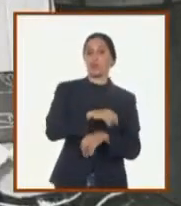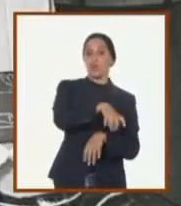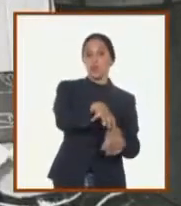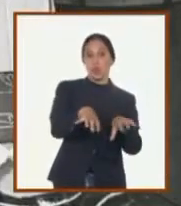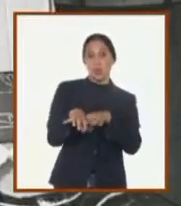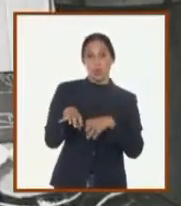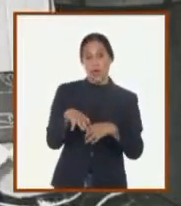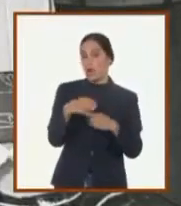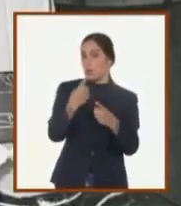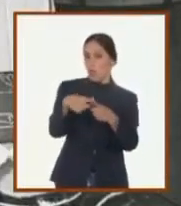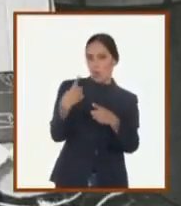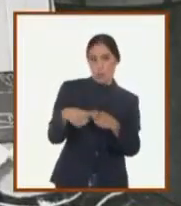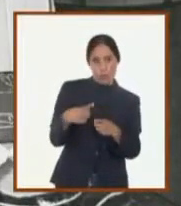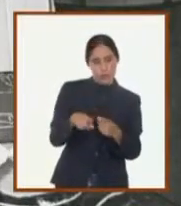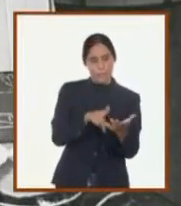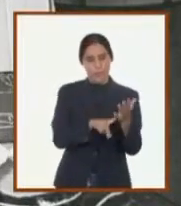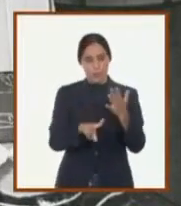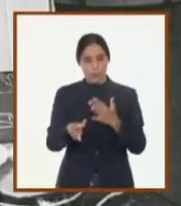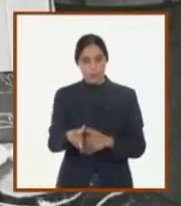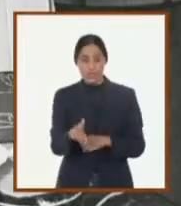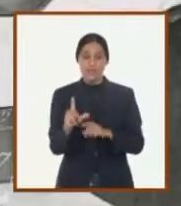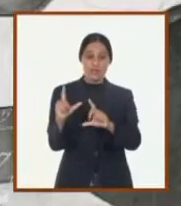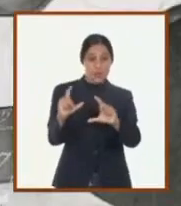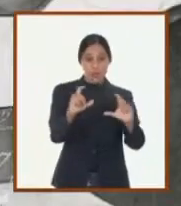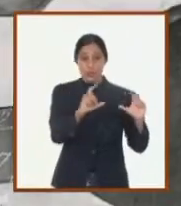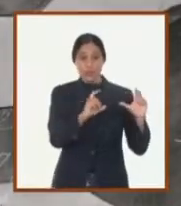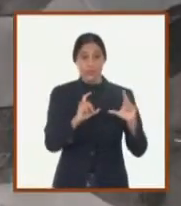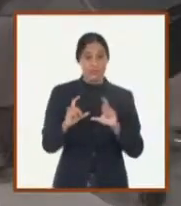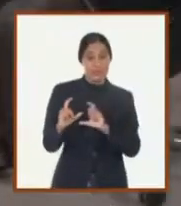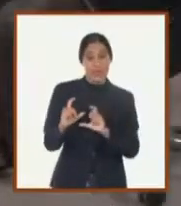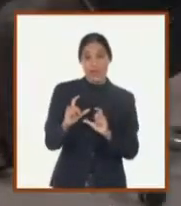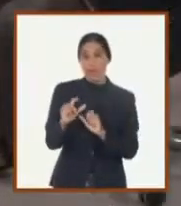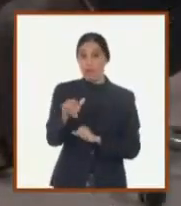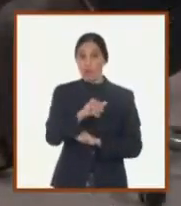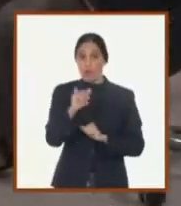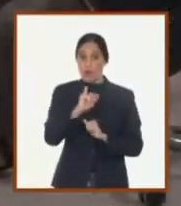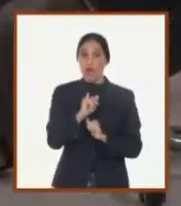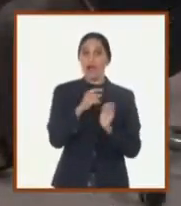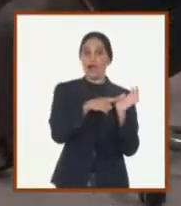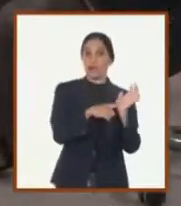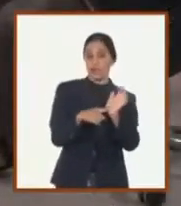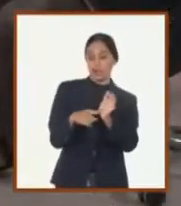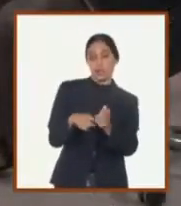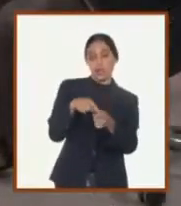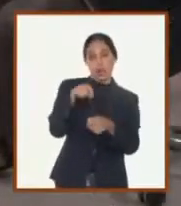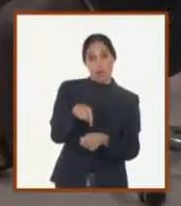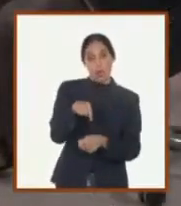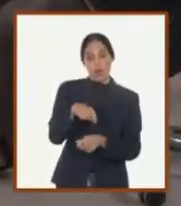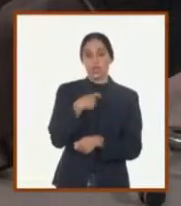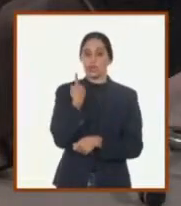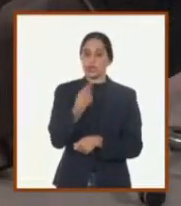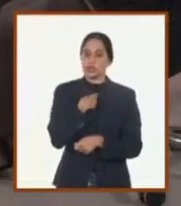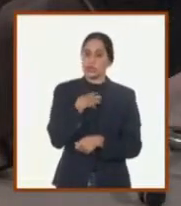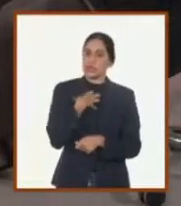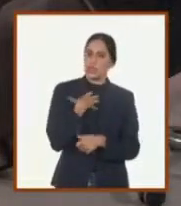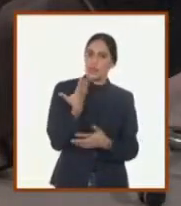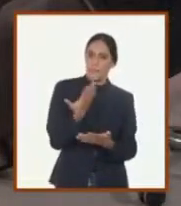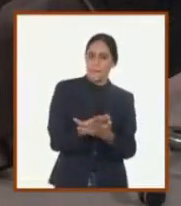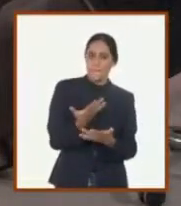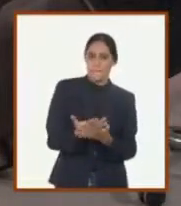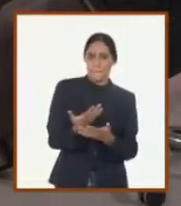exterior sino también la fotografía y por eso nos permite tener hoy una fototeca extremadamente